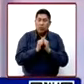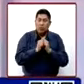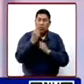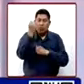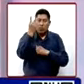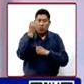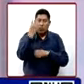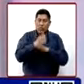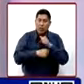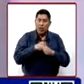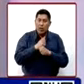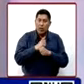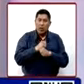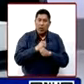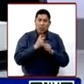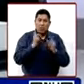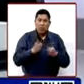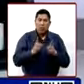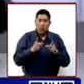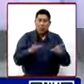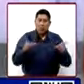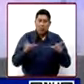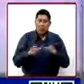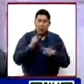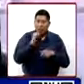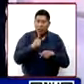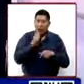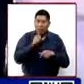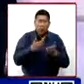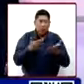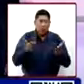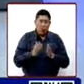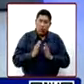estos 12 años, han estado pasando por el mismo lugar todos los días